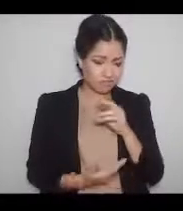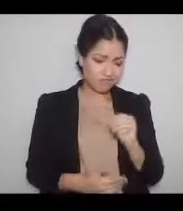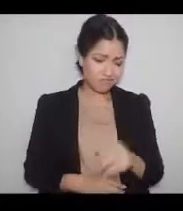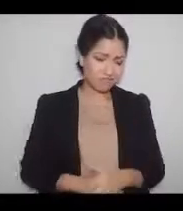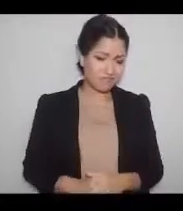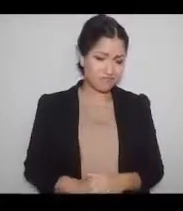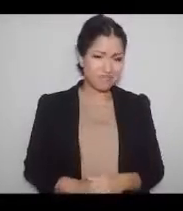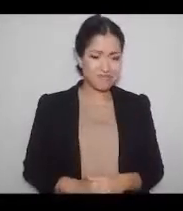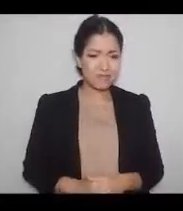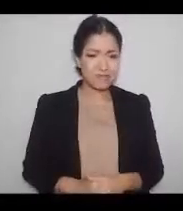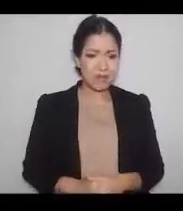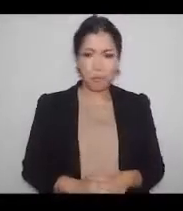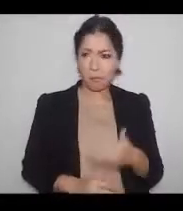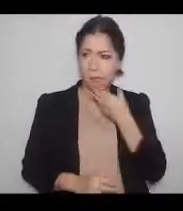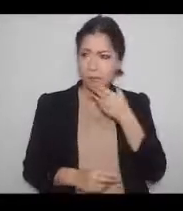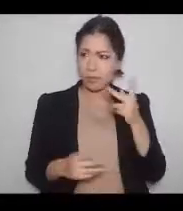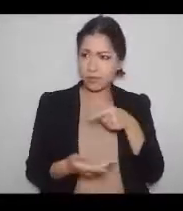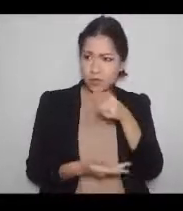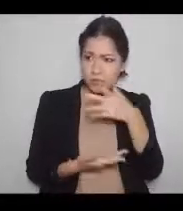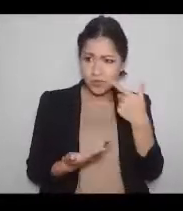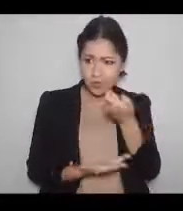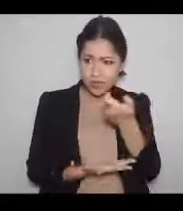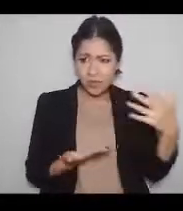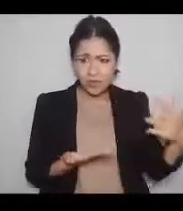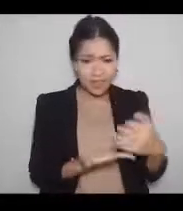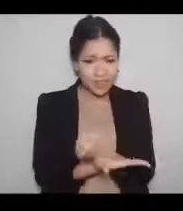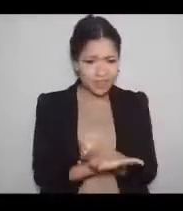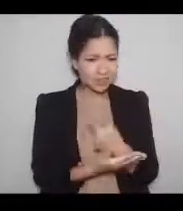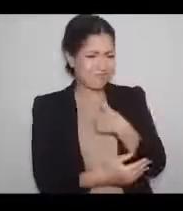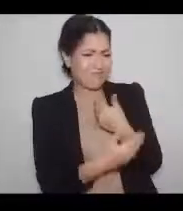Está perfecto que ganes dinero. Yo no soy Hacienda.